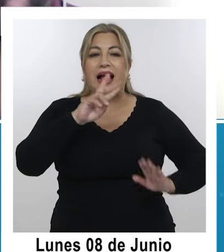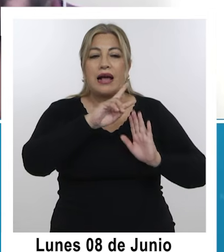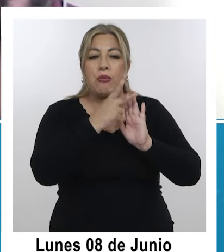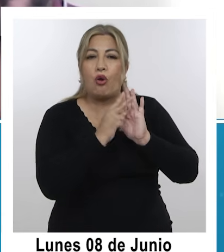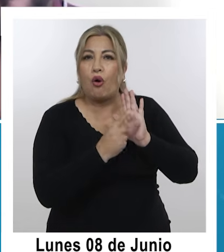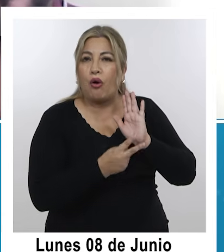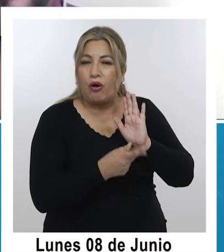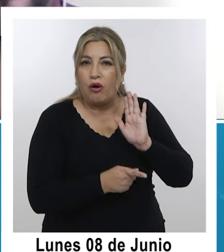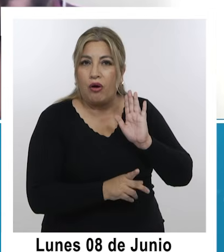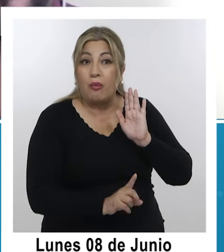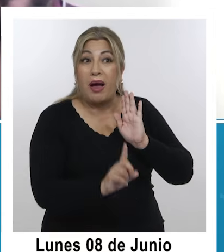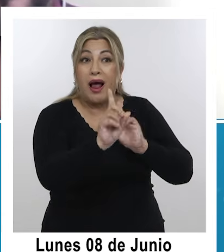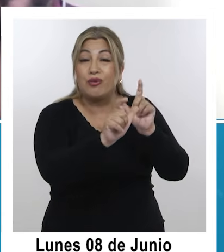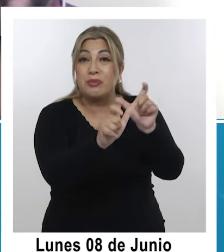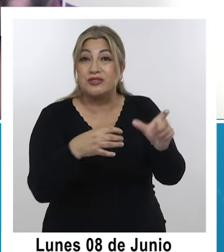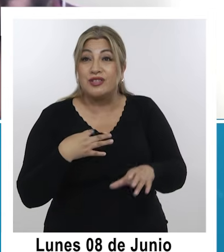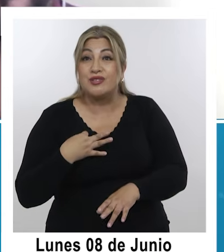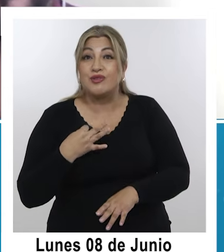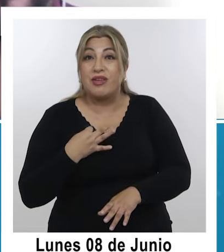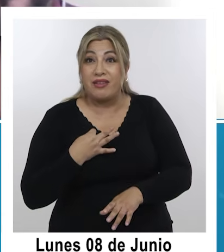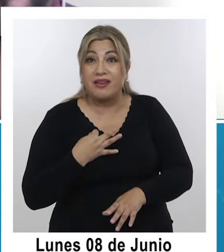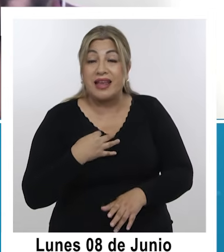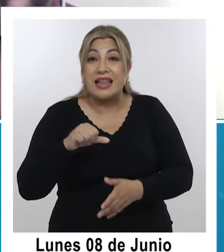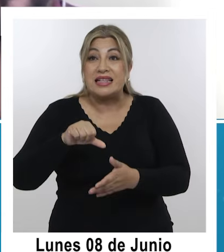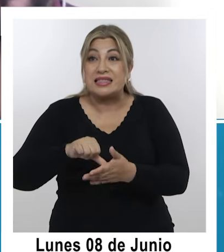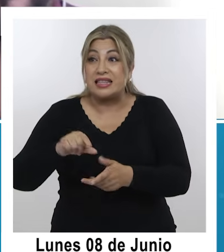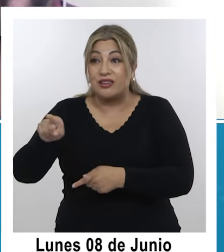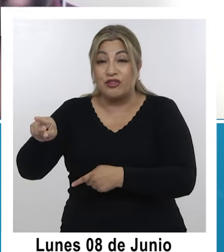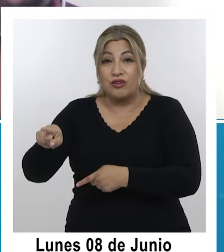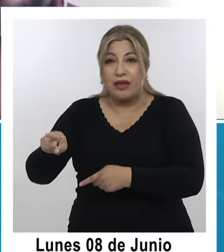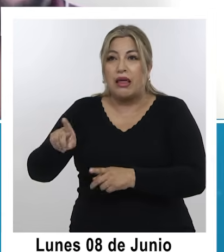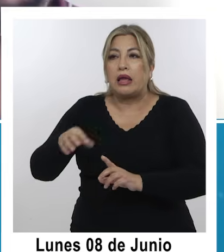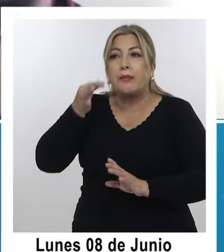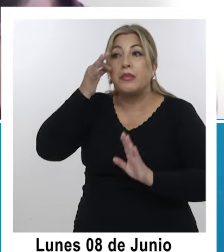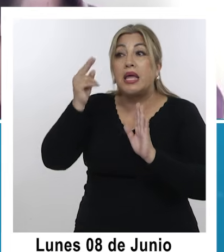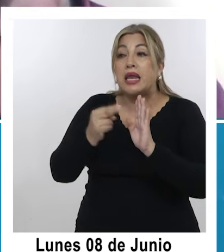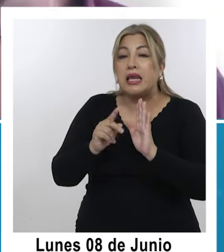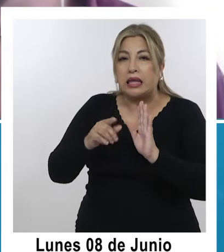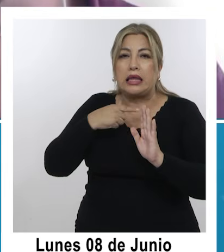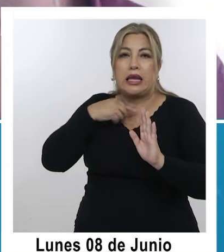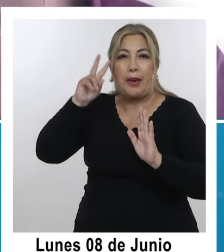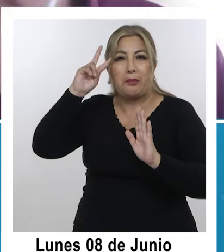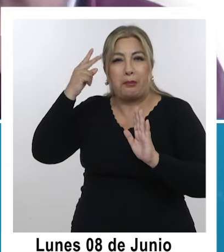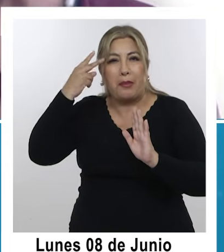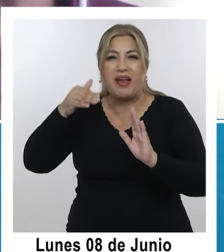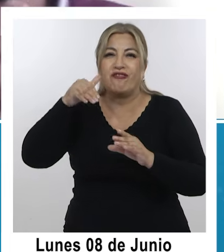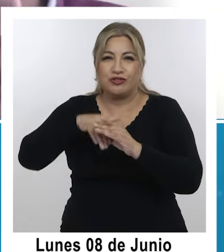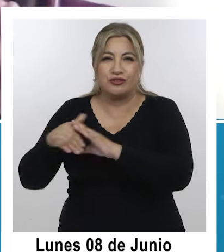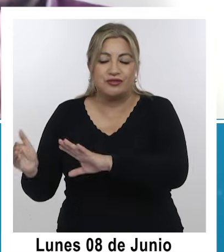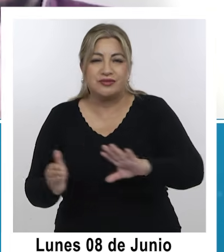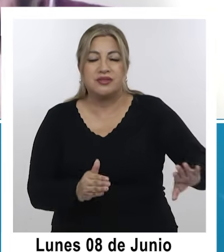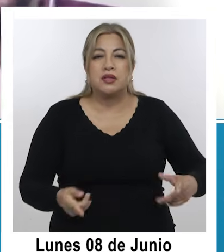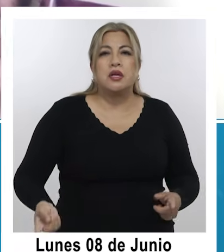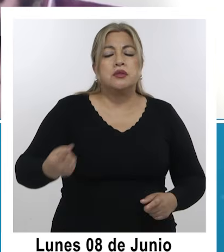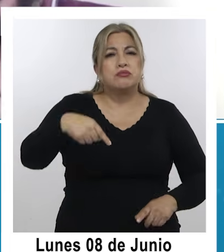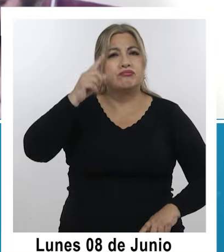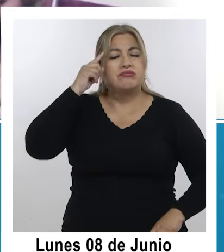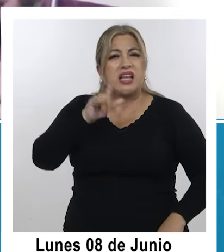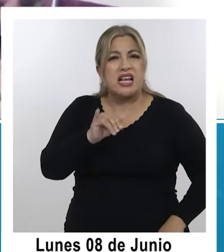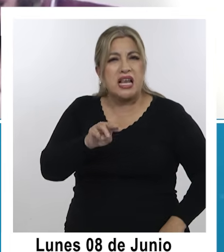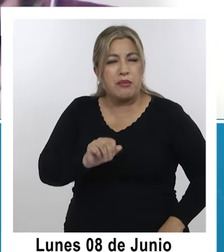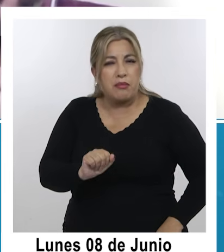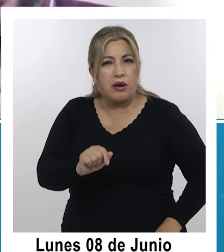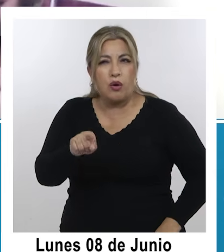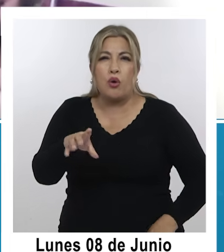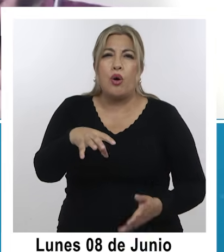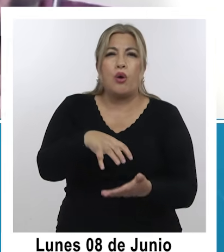a este sector ciudadano de centro izquierda, ¿no? Ujú. Ahora, Liliana, cuando estamos hablando de Lima, estamos hablando de una